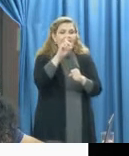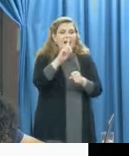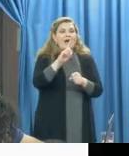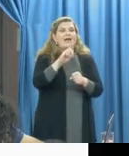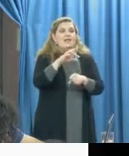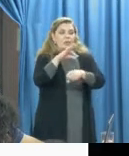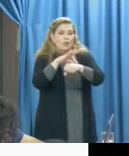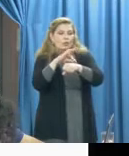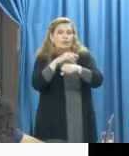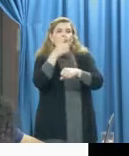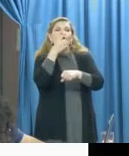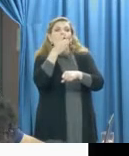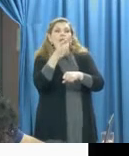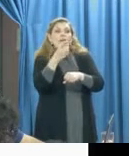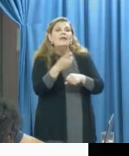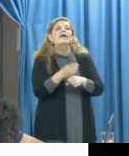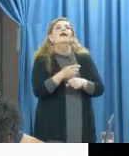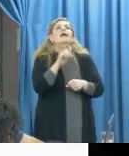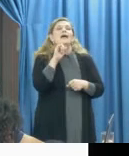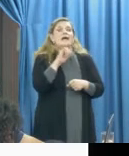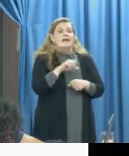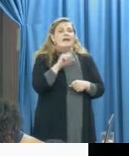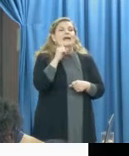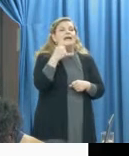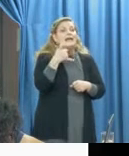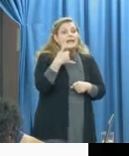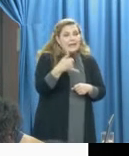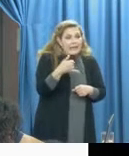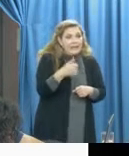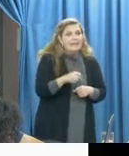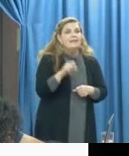muy certero, muy temprano.